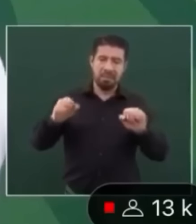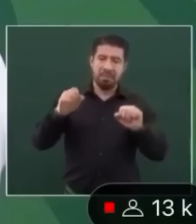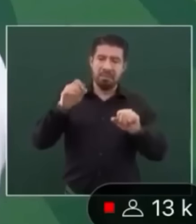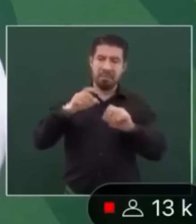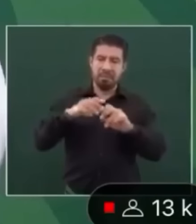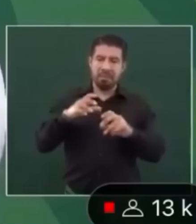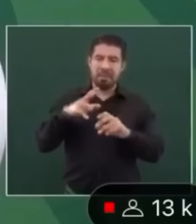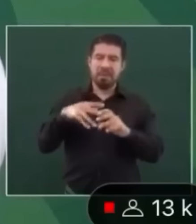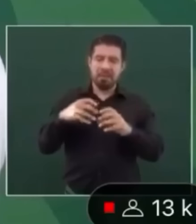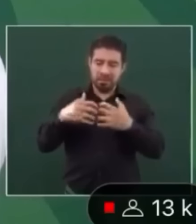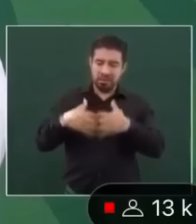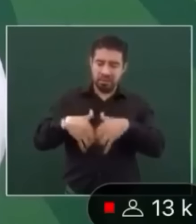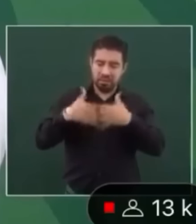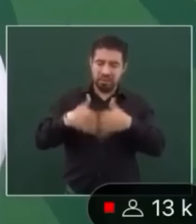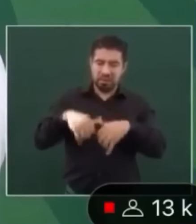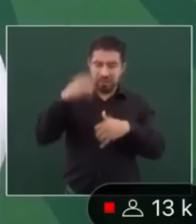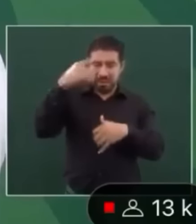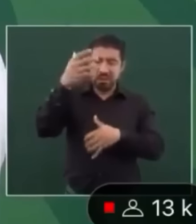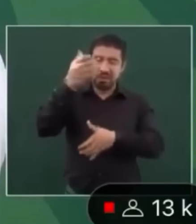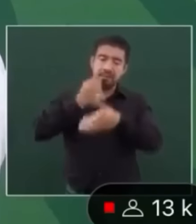de izamiento.